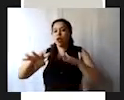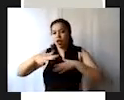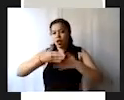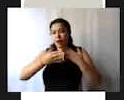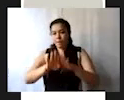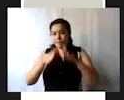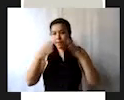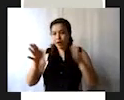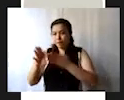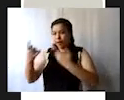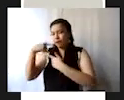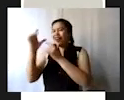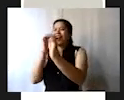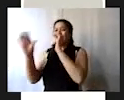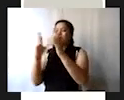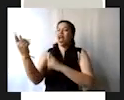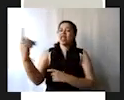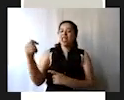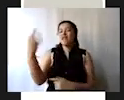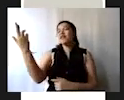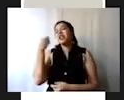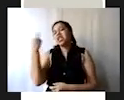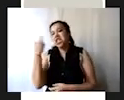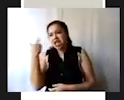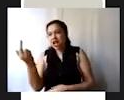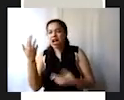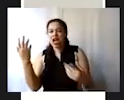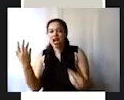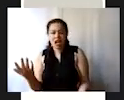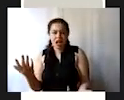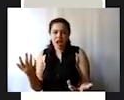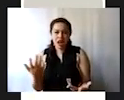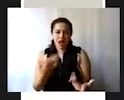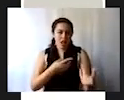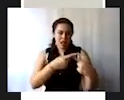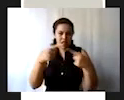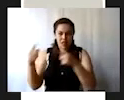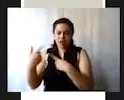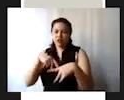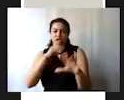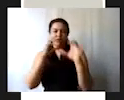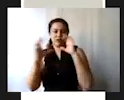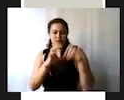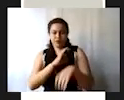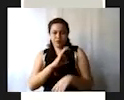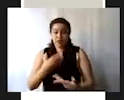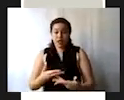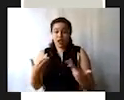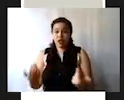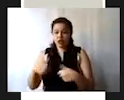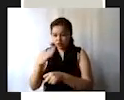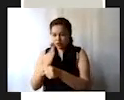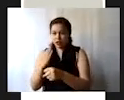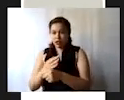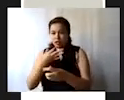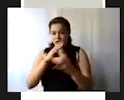en medios de comunicación para que también lo podamos compartir. De hecho, estamos ahorita teniendo una